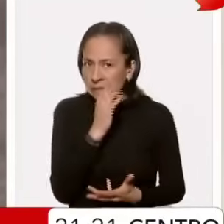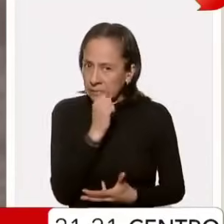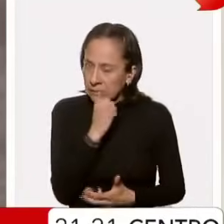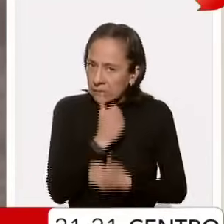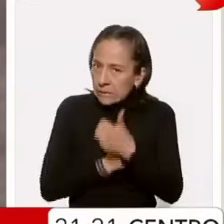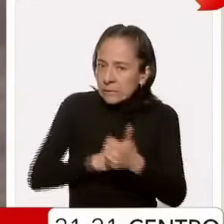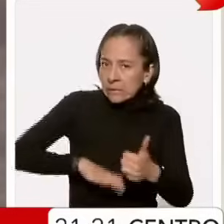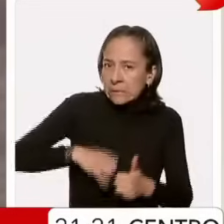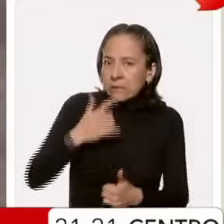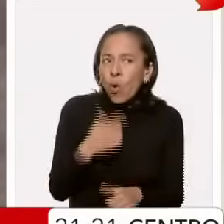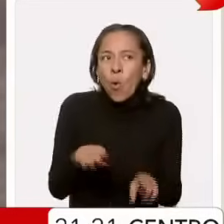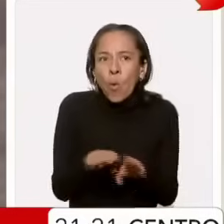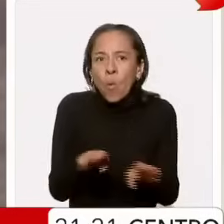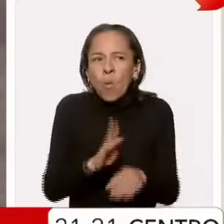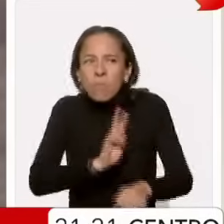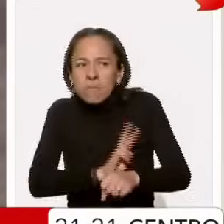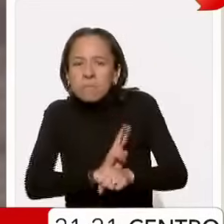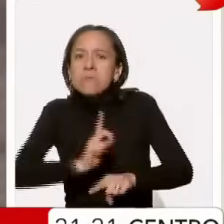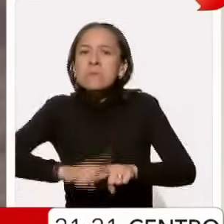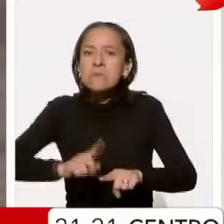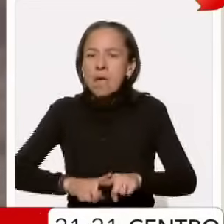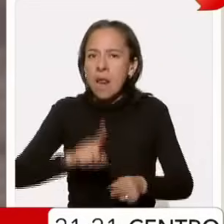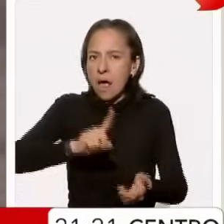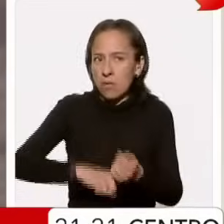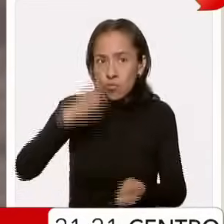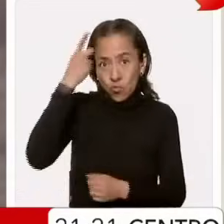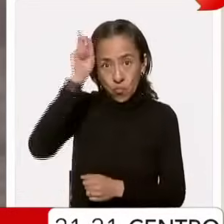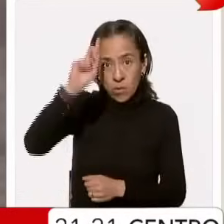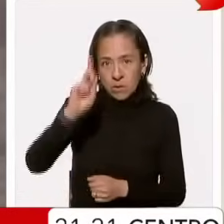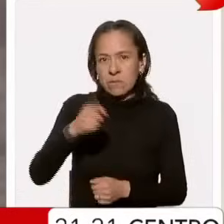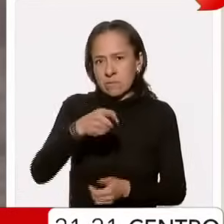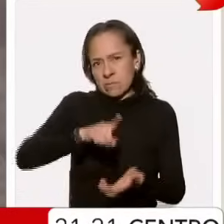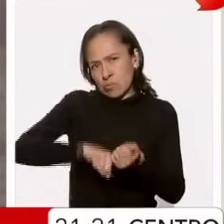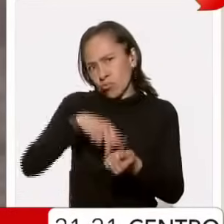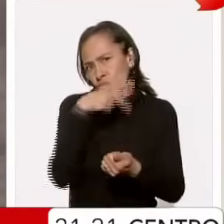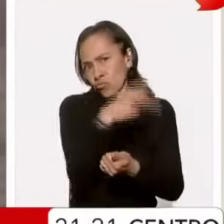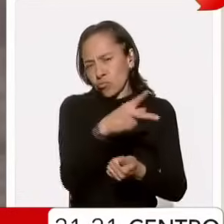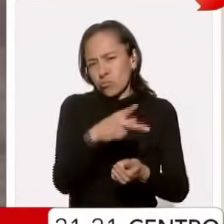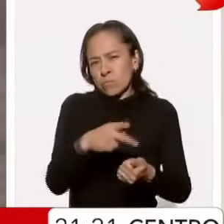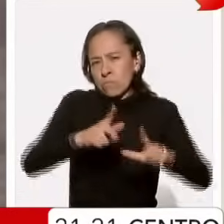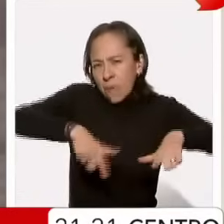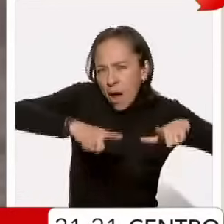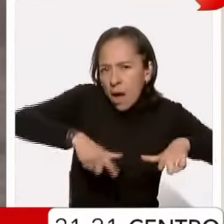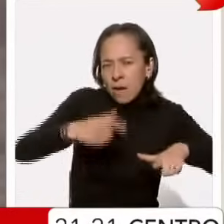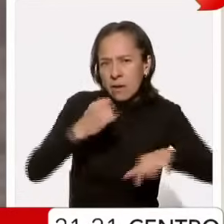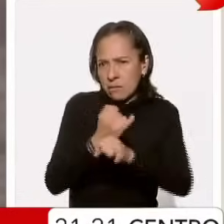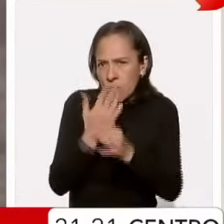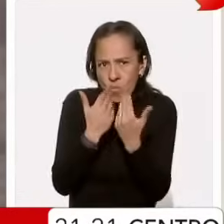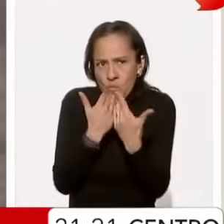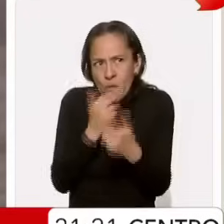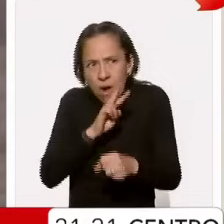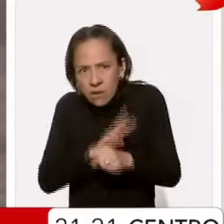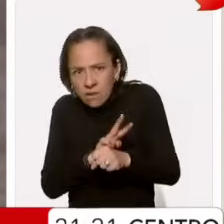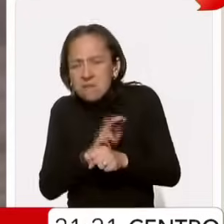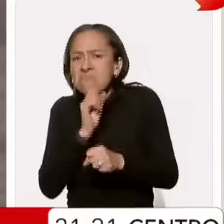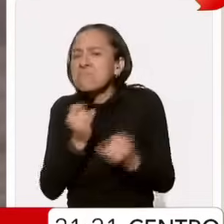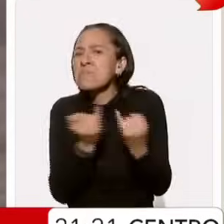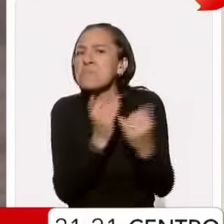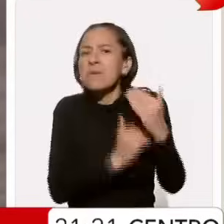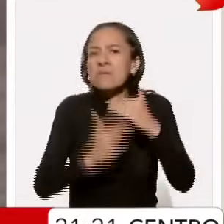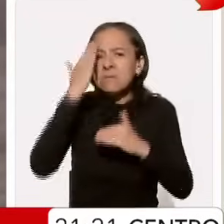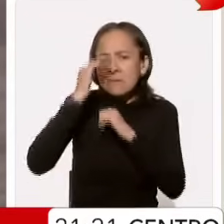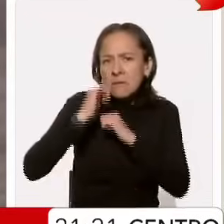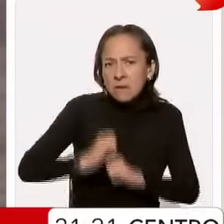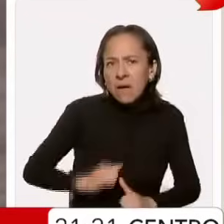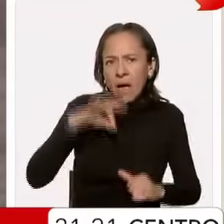las plataformas, los dueños de las plataformas dicen, ¿qué vamos a hacer con eso? Aquí no hay una regulación por parte de las autoridades electorales también, en